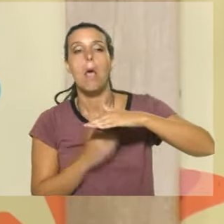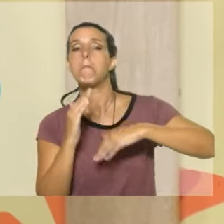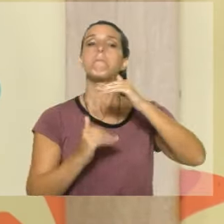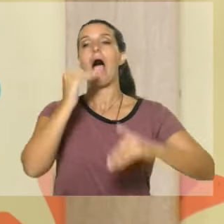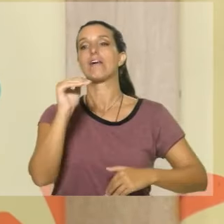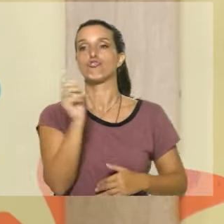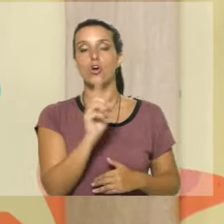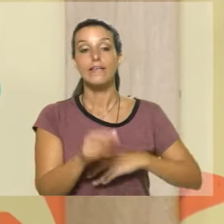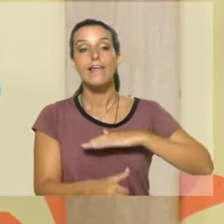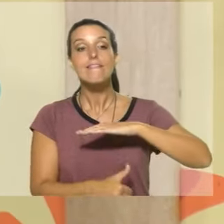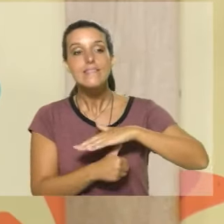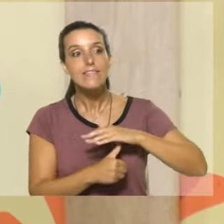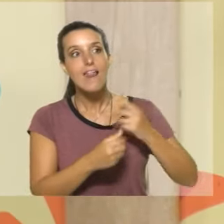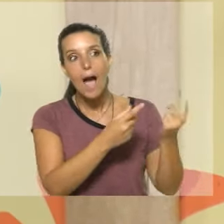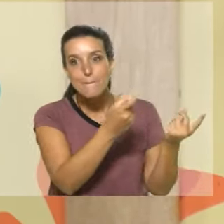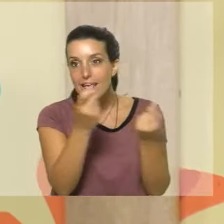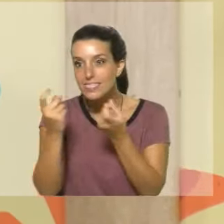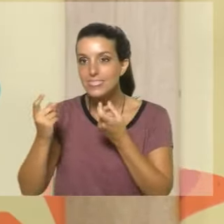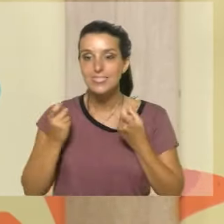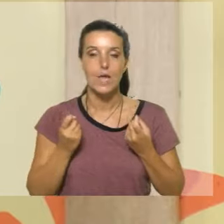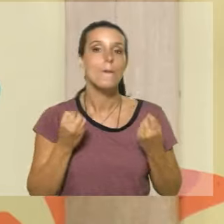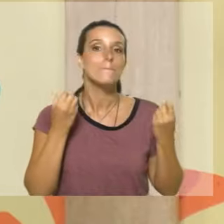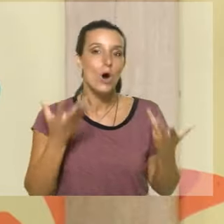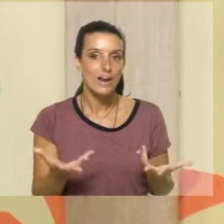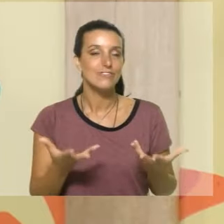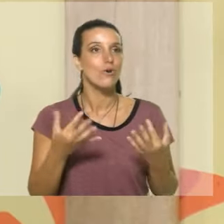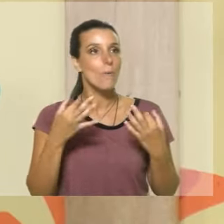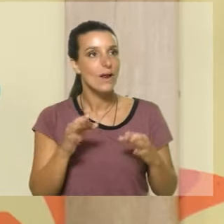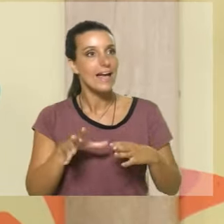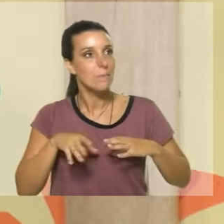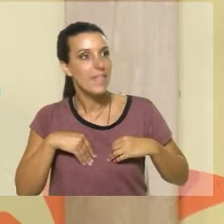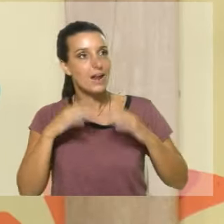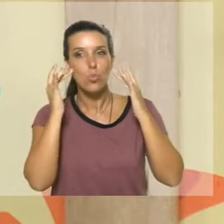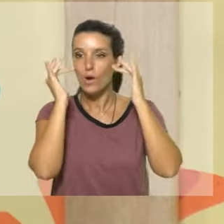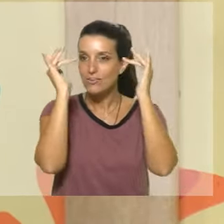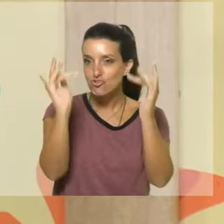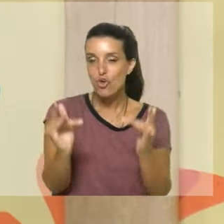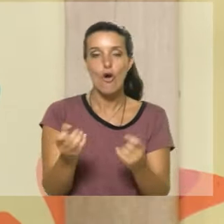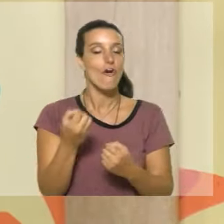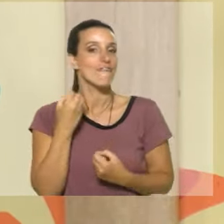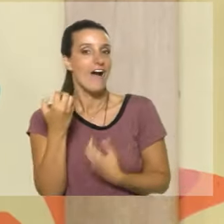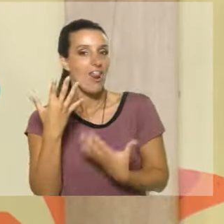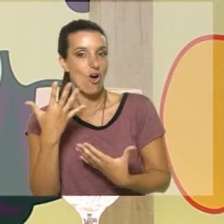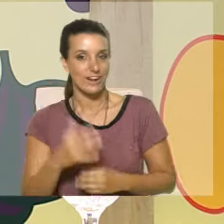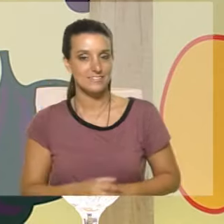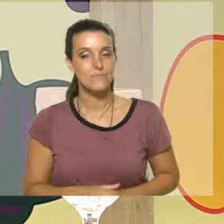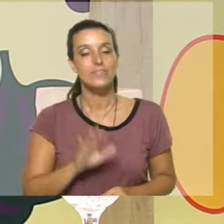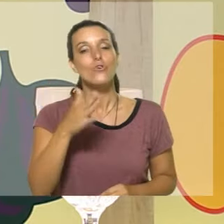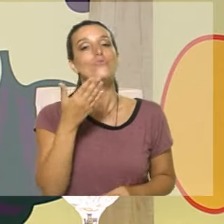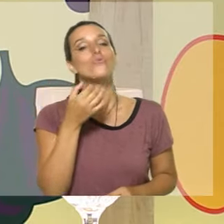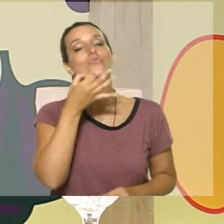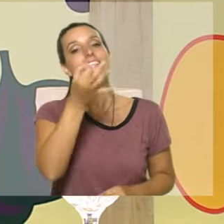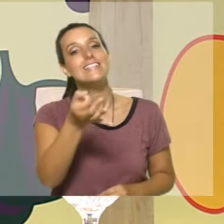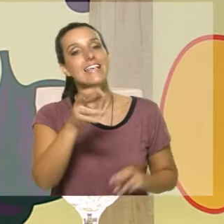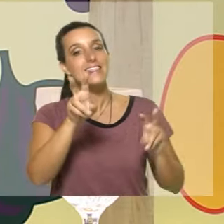algo para dar para enseñar entonces pasa por eso por la humildad por la educación por los valores los principios Por qué decidiste el